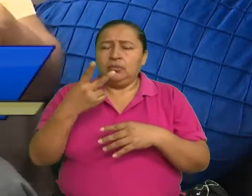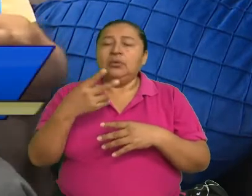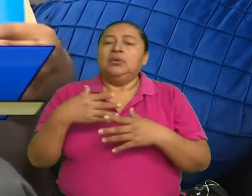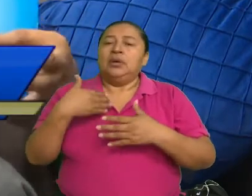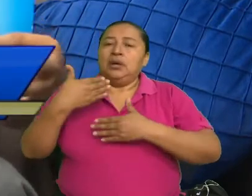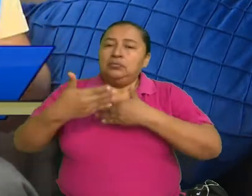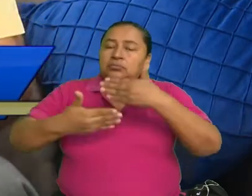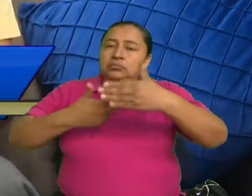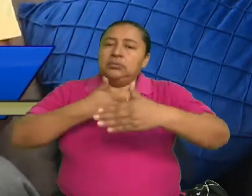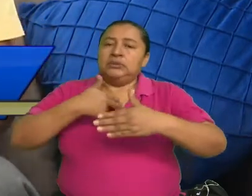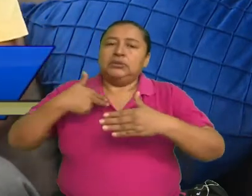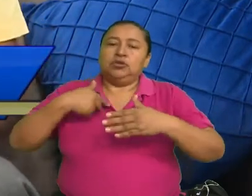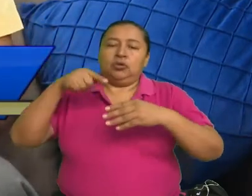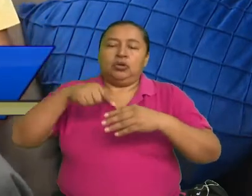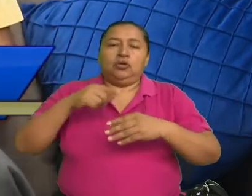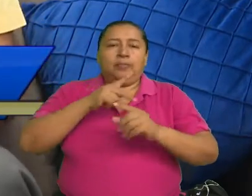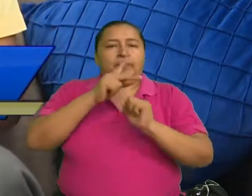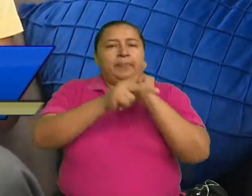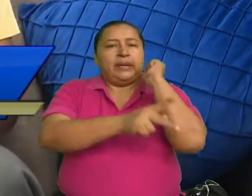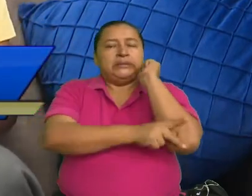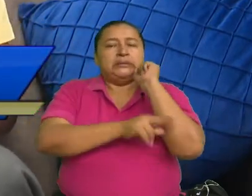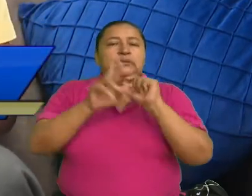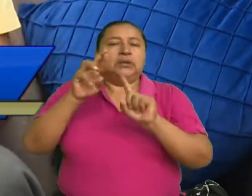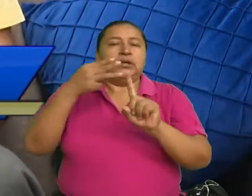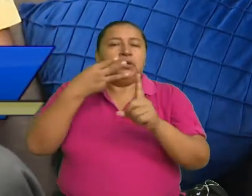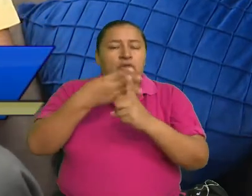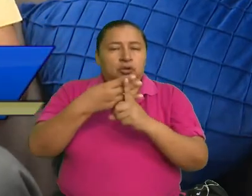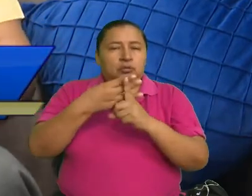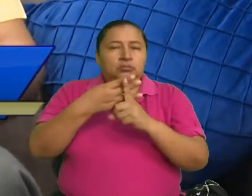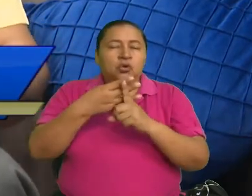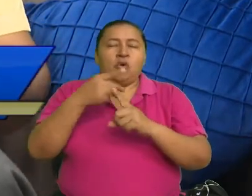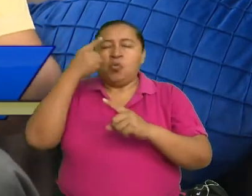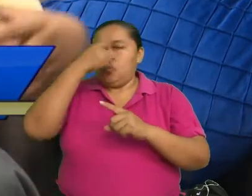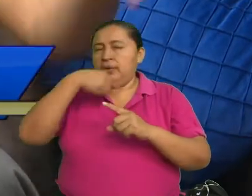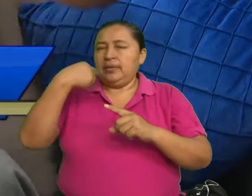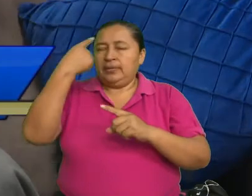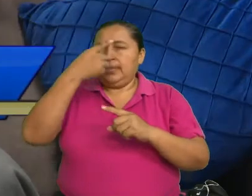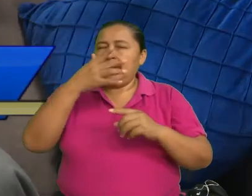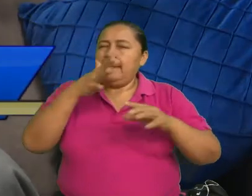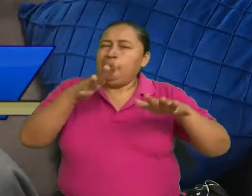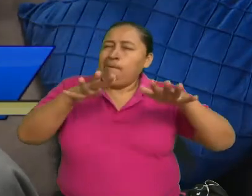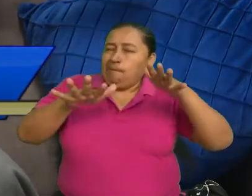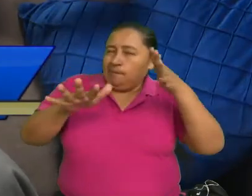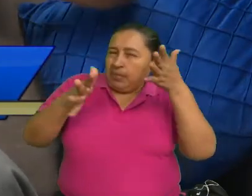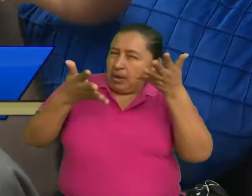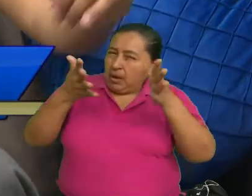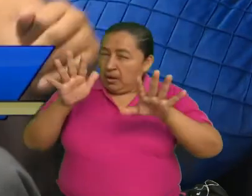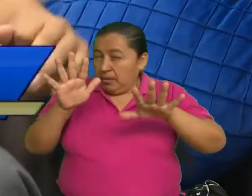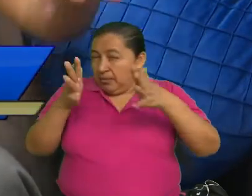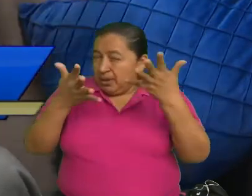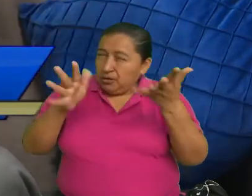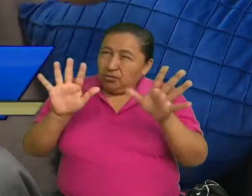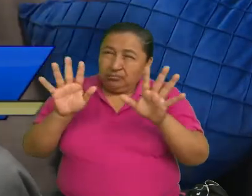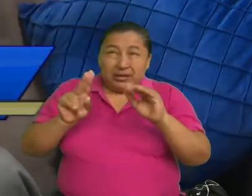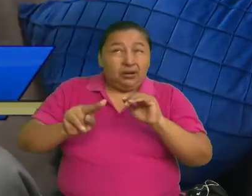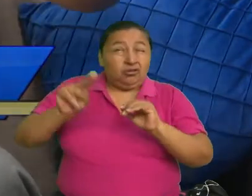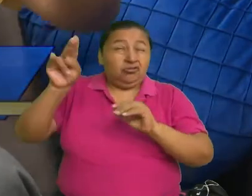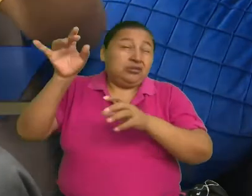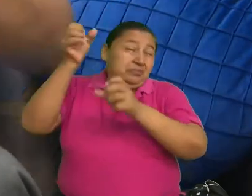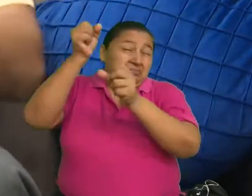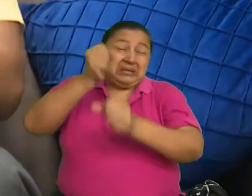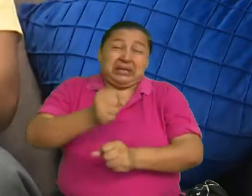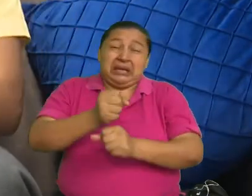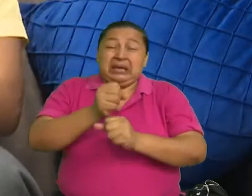demás países de la región una identidad más o menos similar a los nortes imperiales o más o